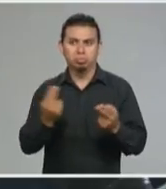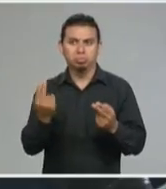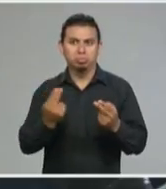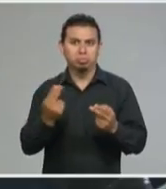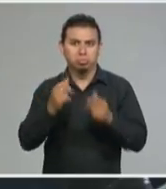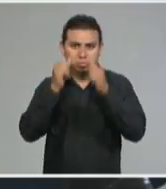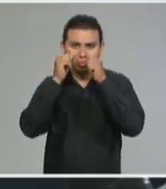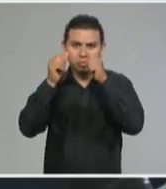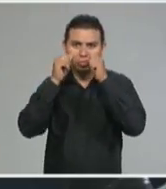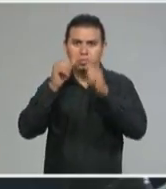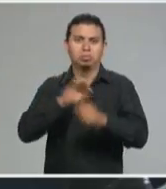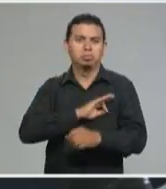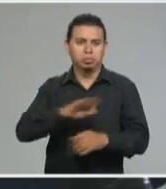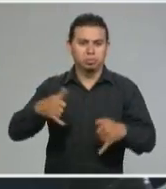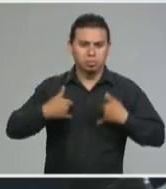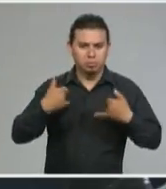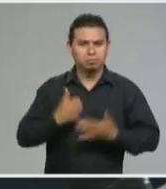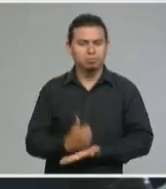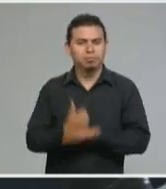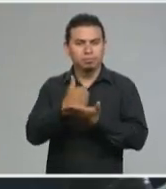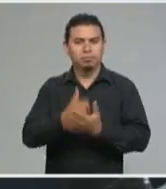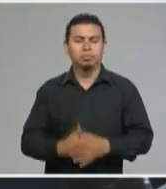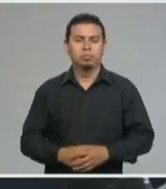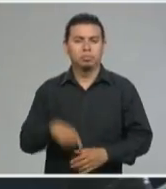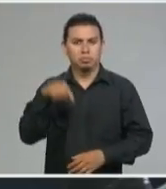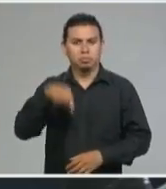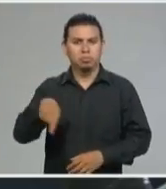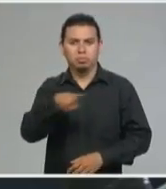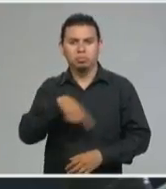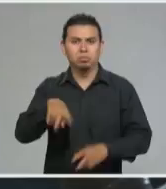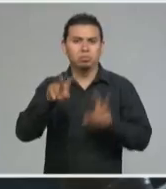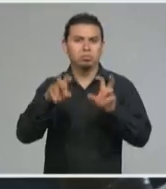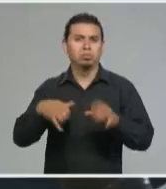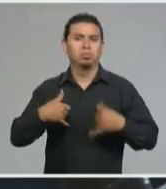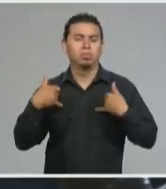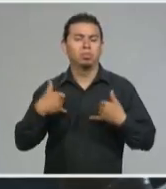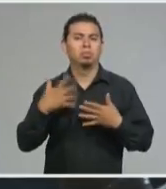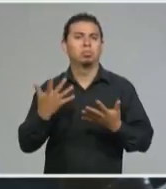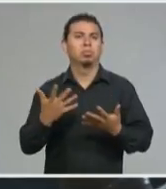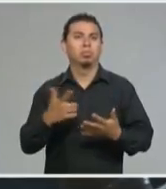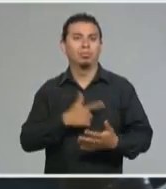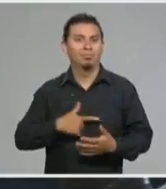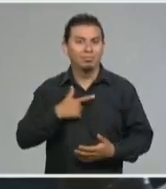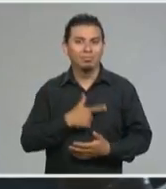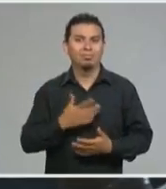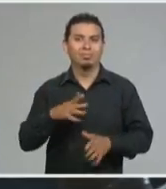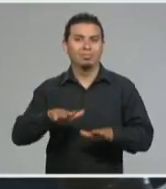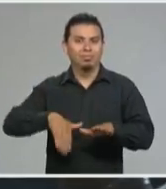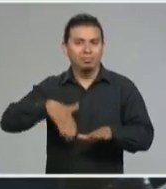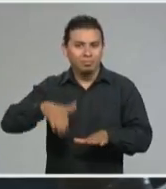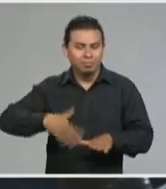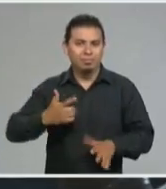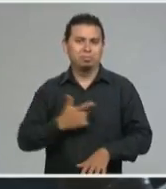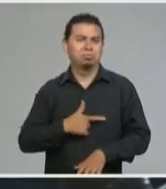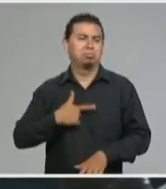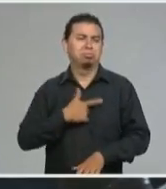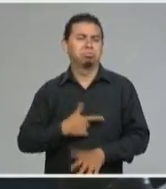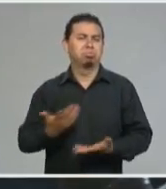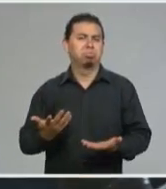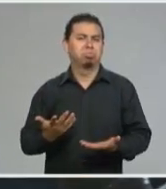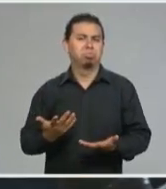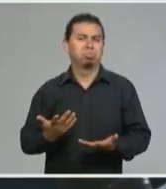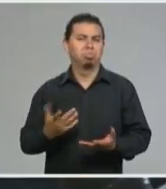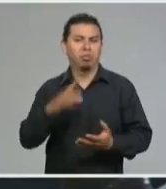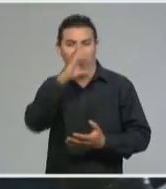sectores dentro de los jóvenes. Aquí hablamos de jóvenes que les gusta la patineta, jóvenes que les gusta